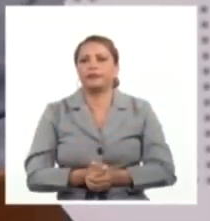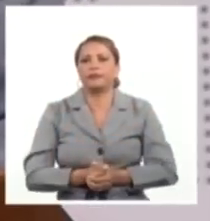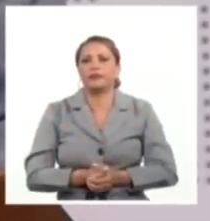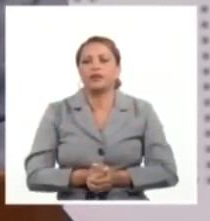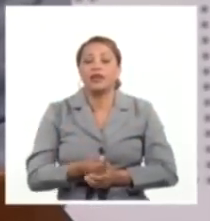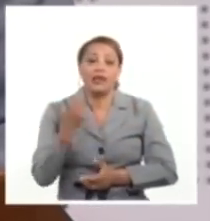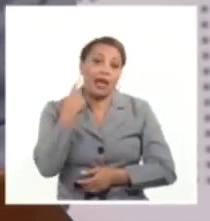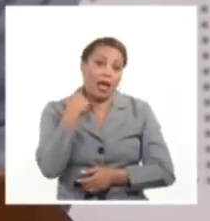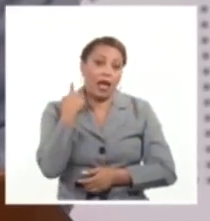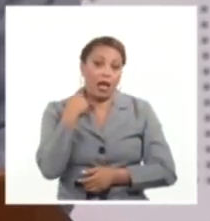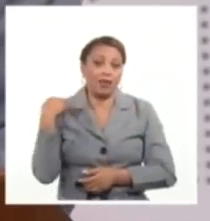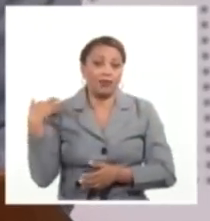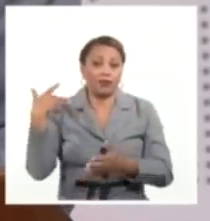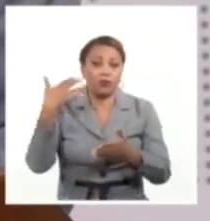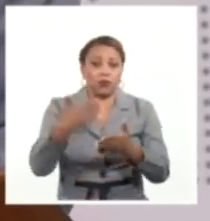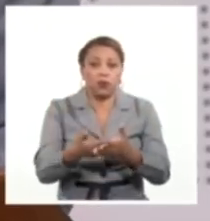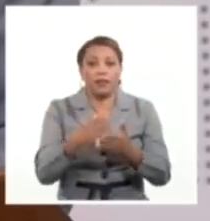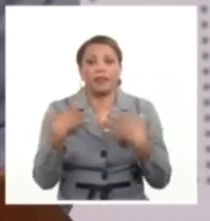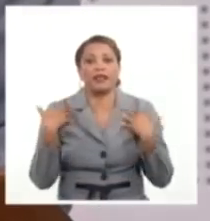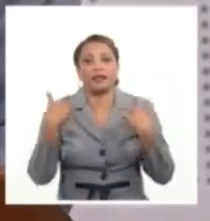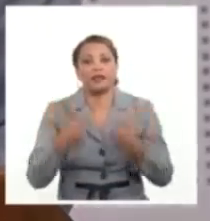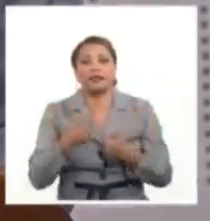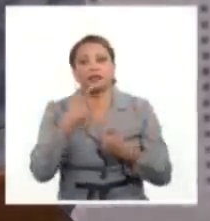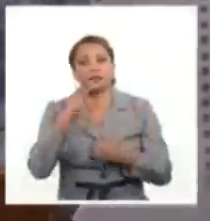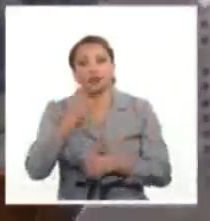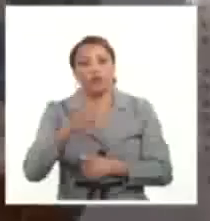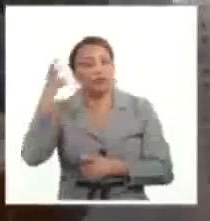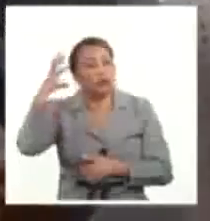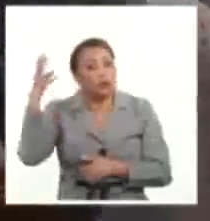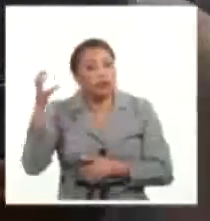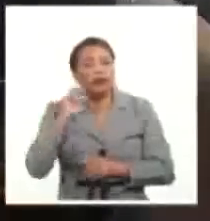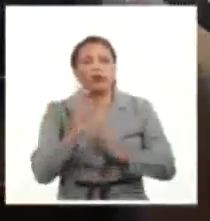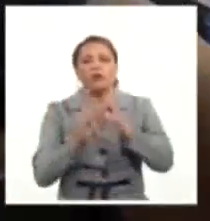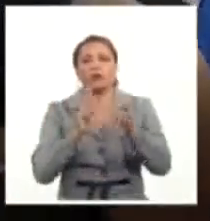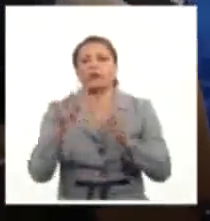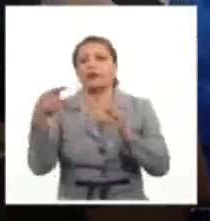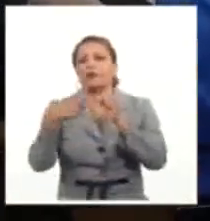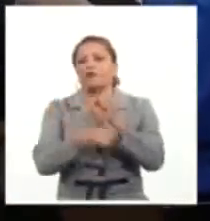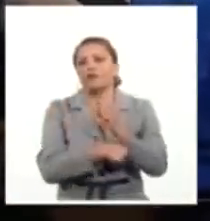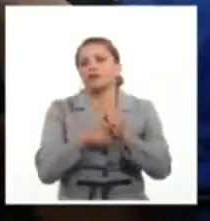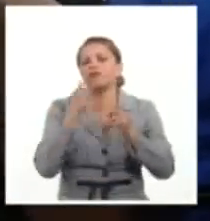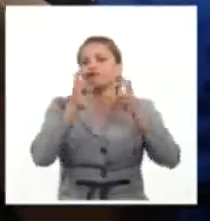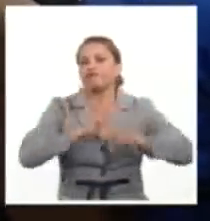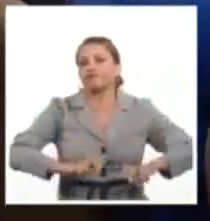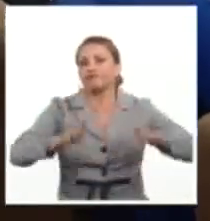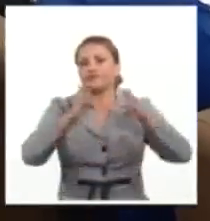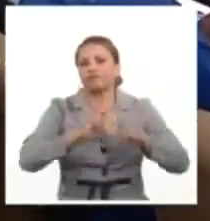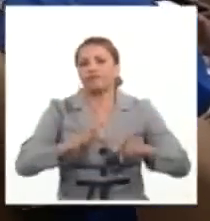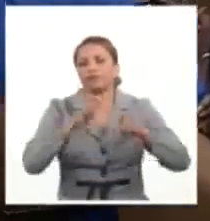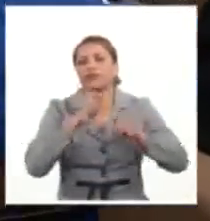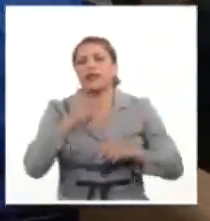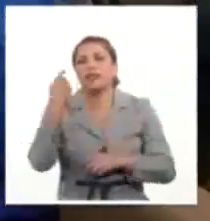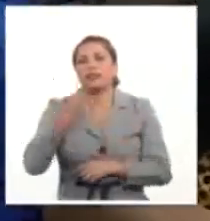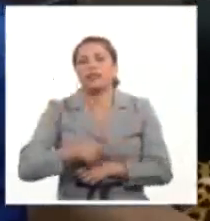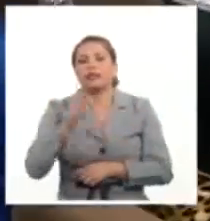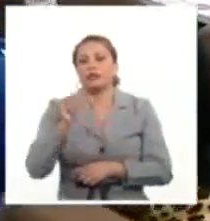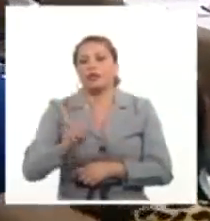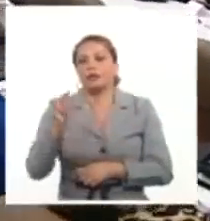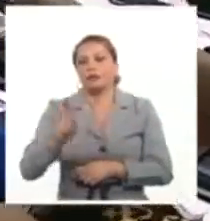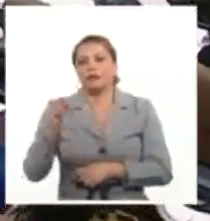estos años, desde la dirección del Estado, se ha orientado la profundización del estudio y análisis de los derechos